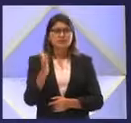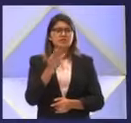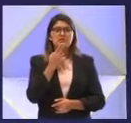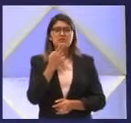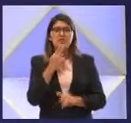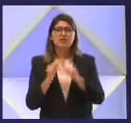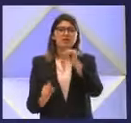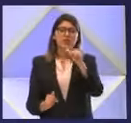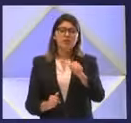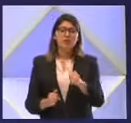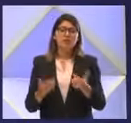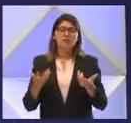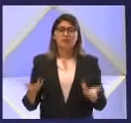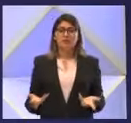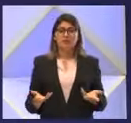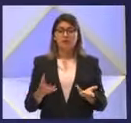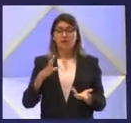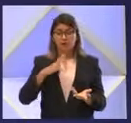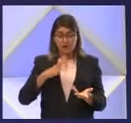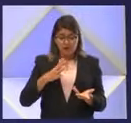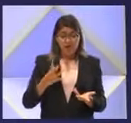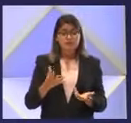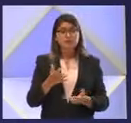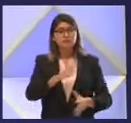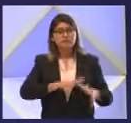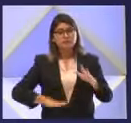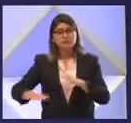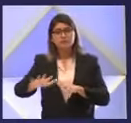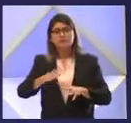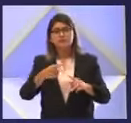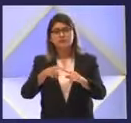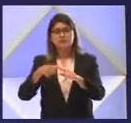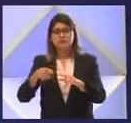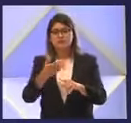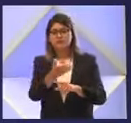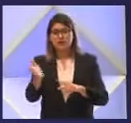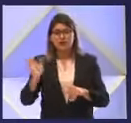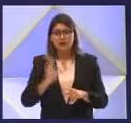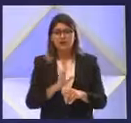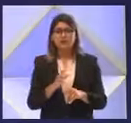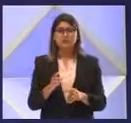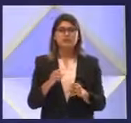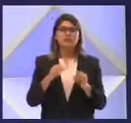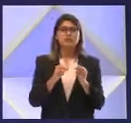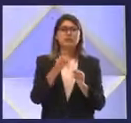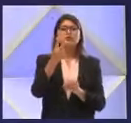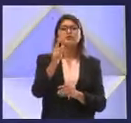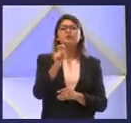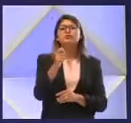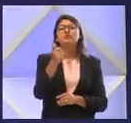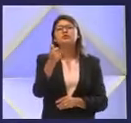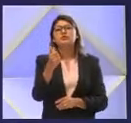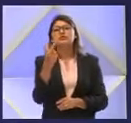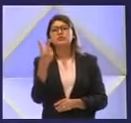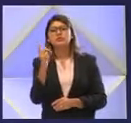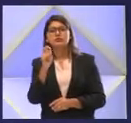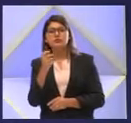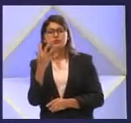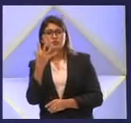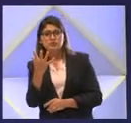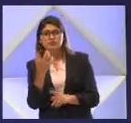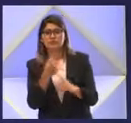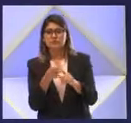y hoy día en áreas rurales las bandas como 2.6 y 2.5 las va a compartir